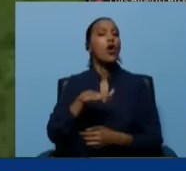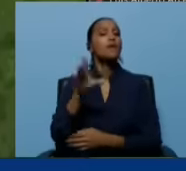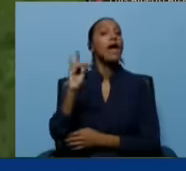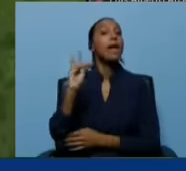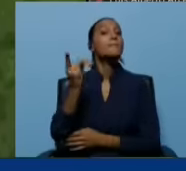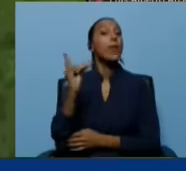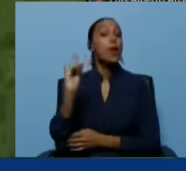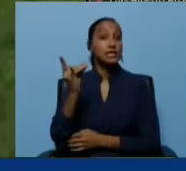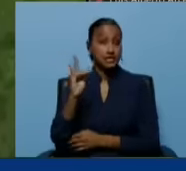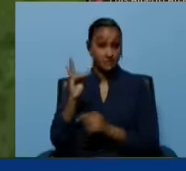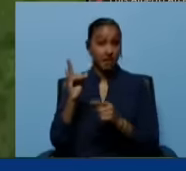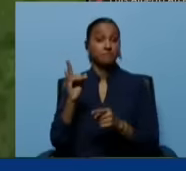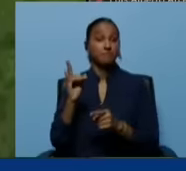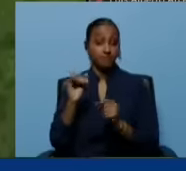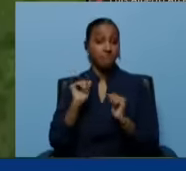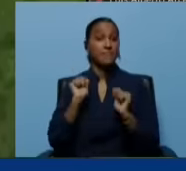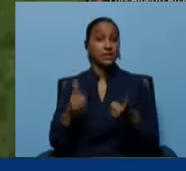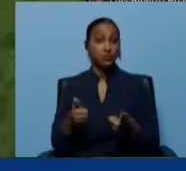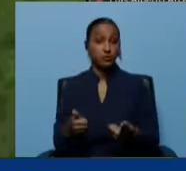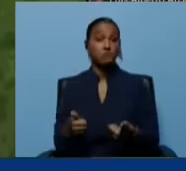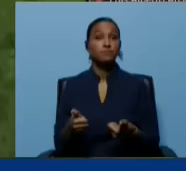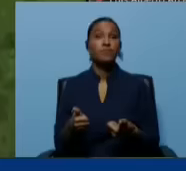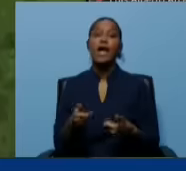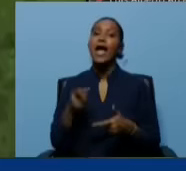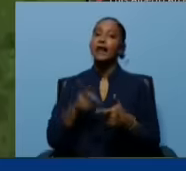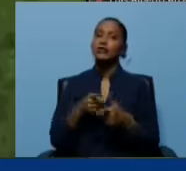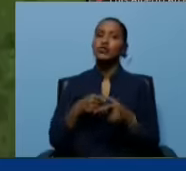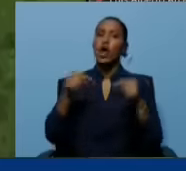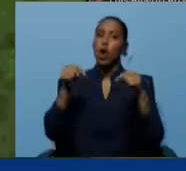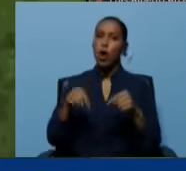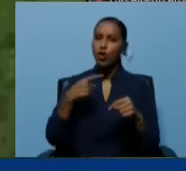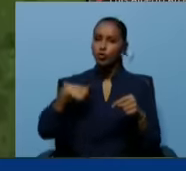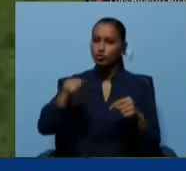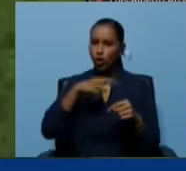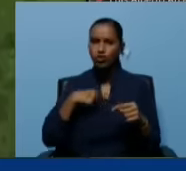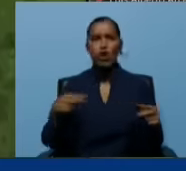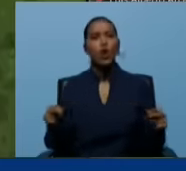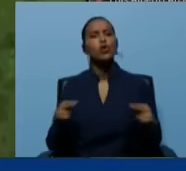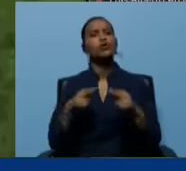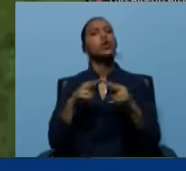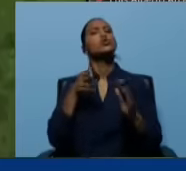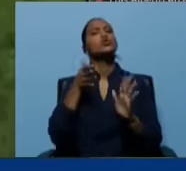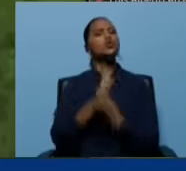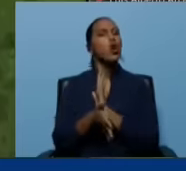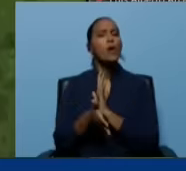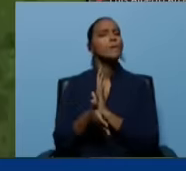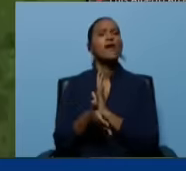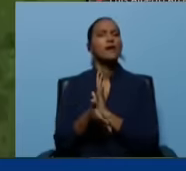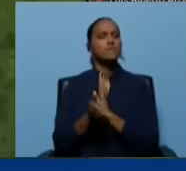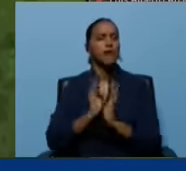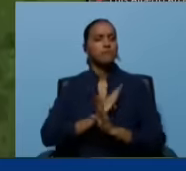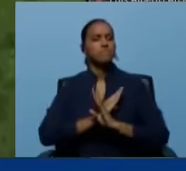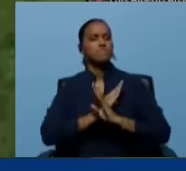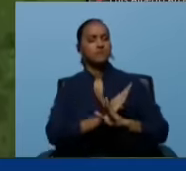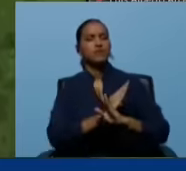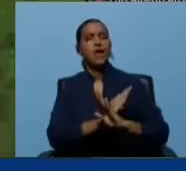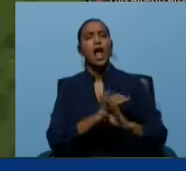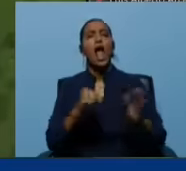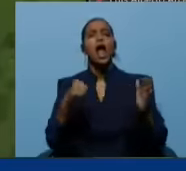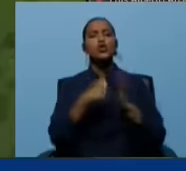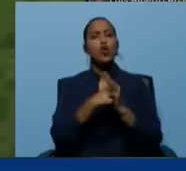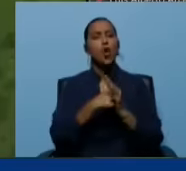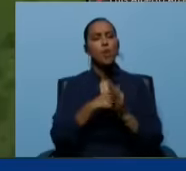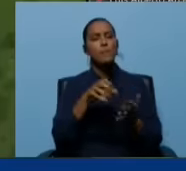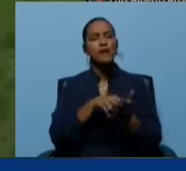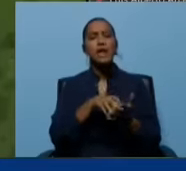nos reencontramos en estas aseadas circunstancias para condenar el golpismo y la descarada